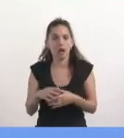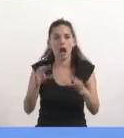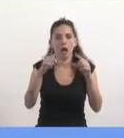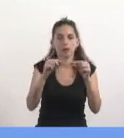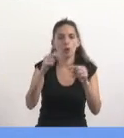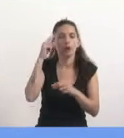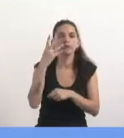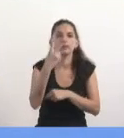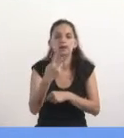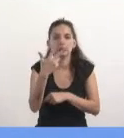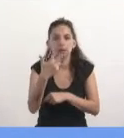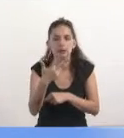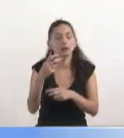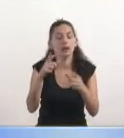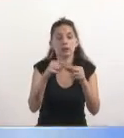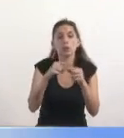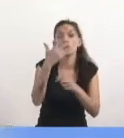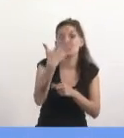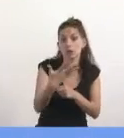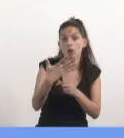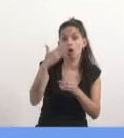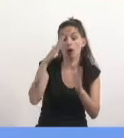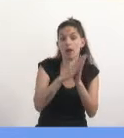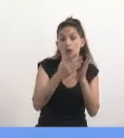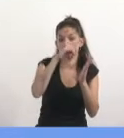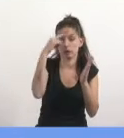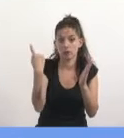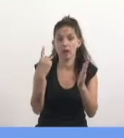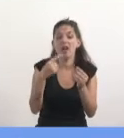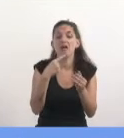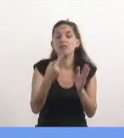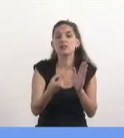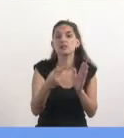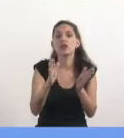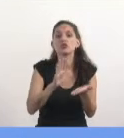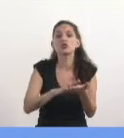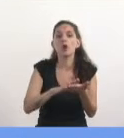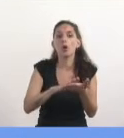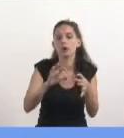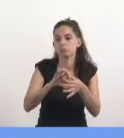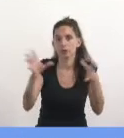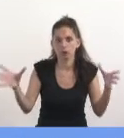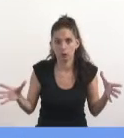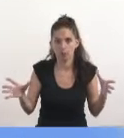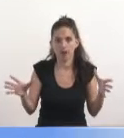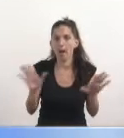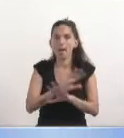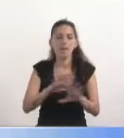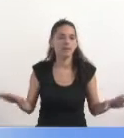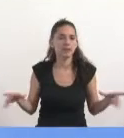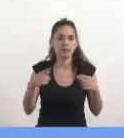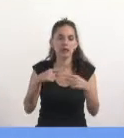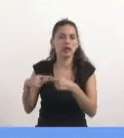directamente complementando el artículo 5 de la Constitución, habla de autonomía. Se acabó la discusión sobre la titularidad de los